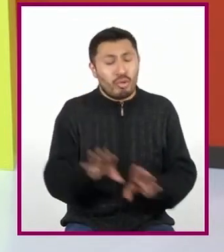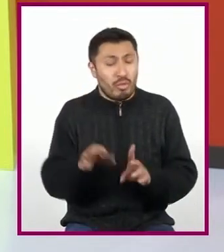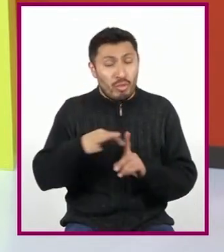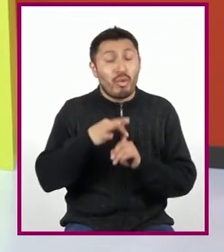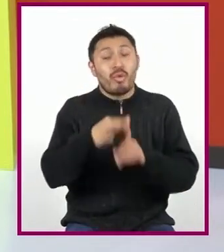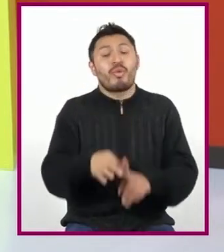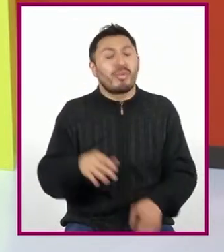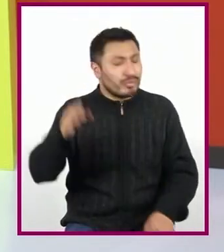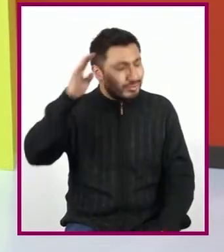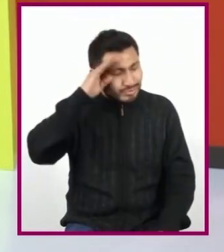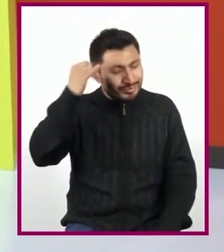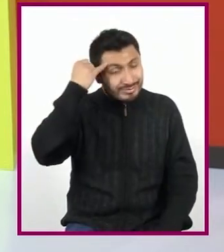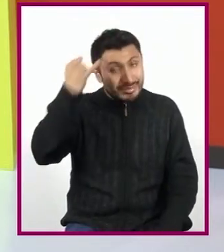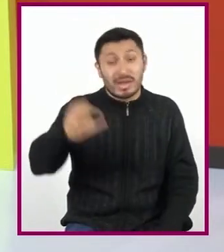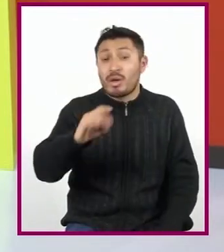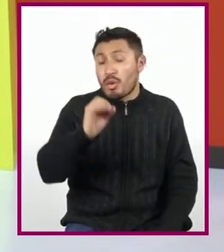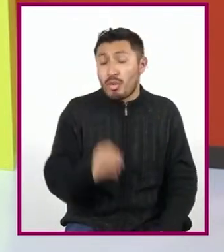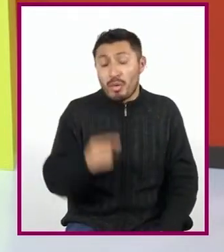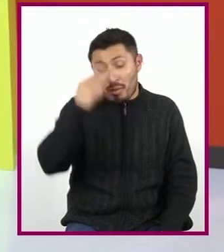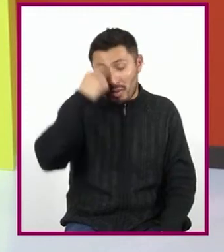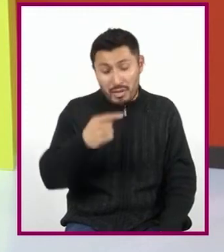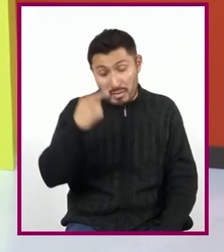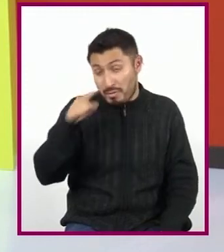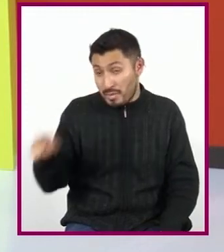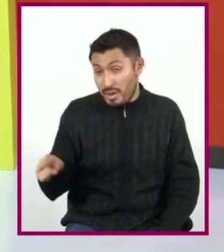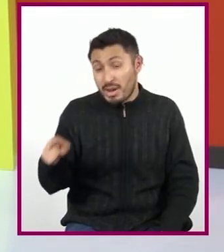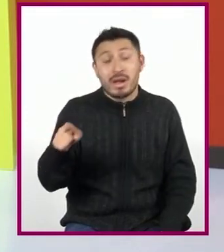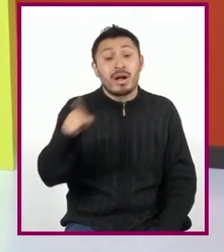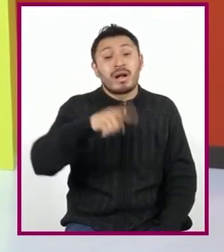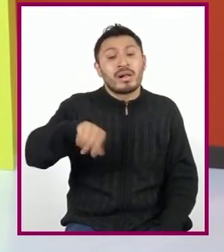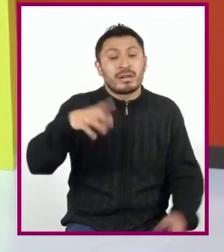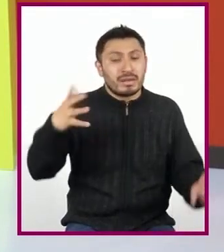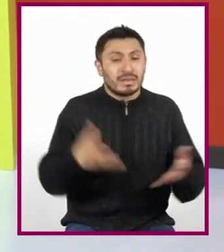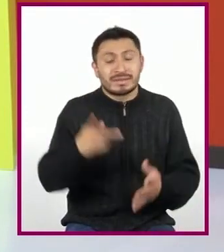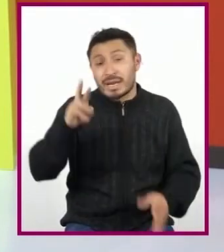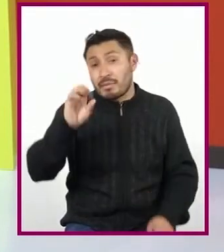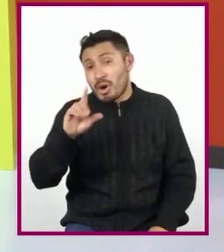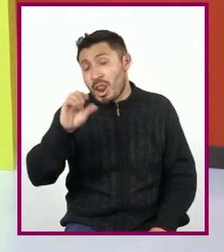siguiente frase, este libro refiere sucesos reales.